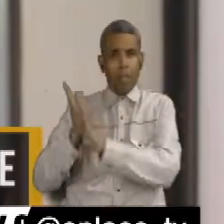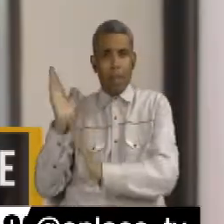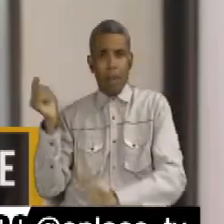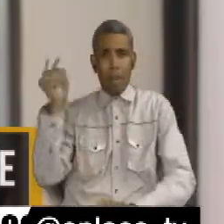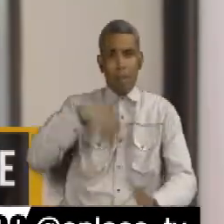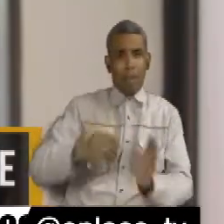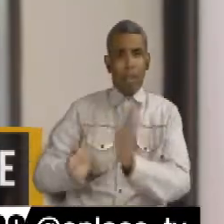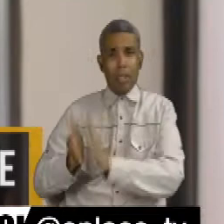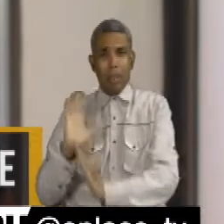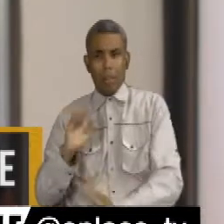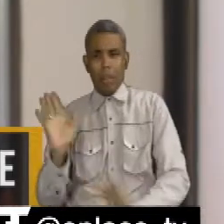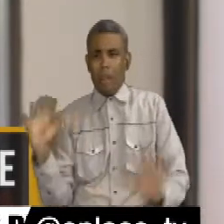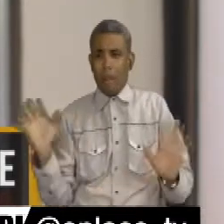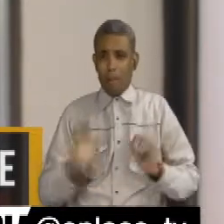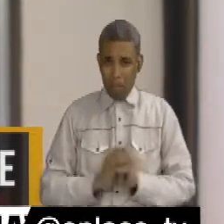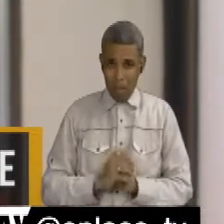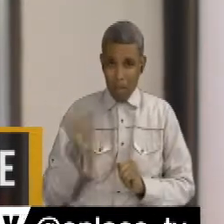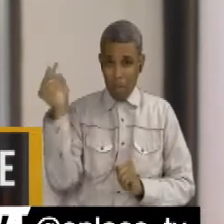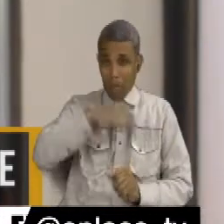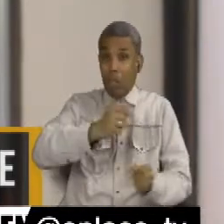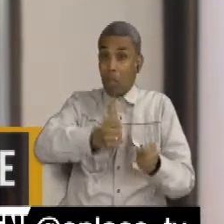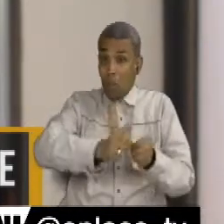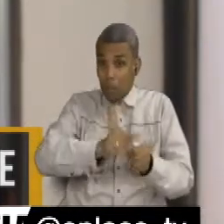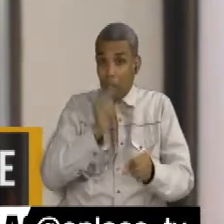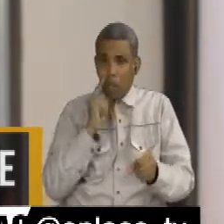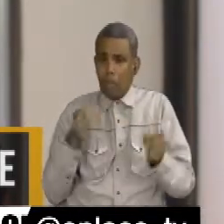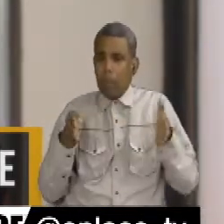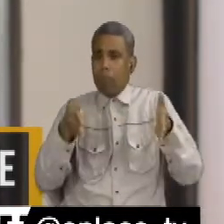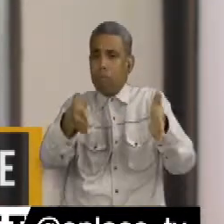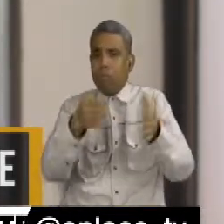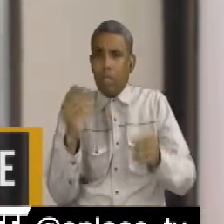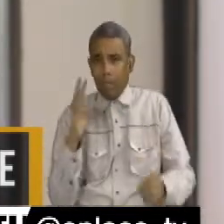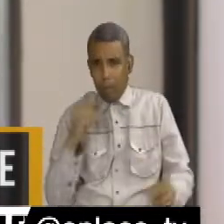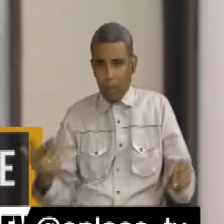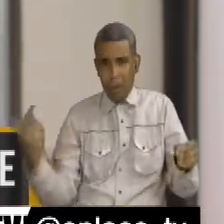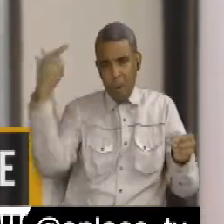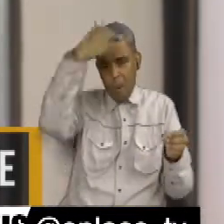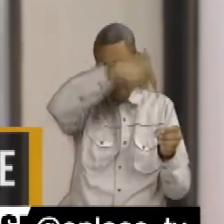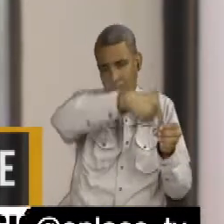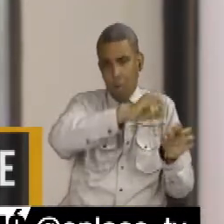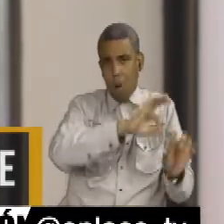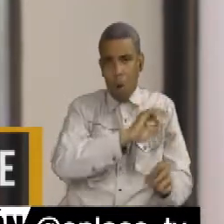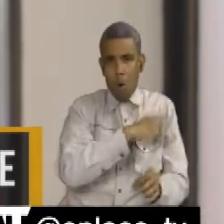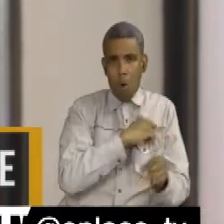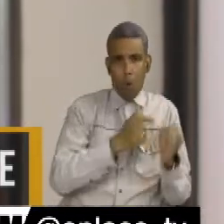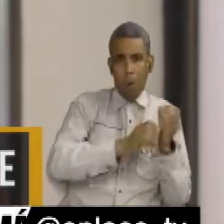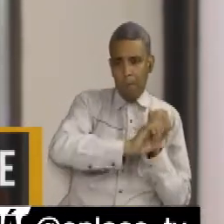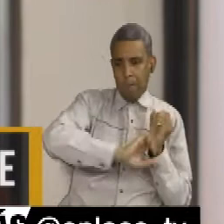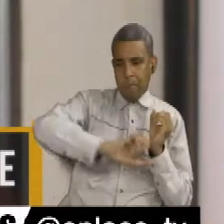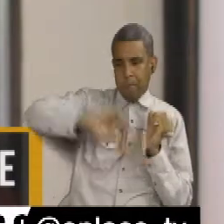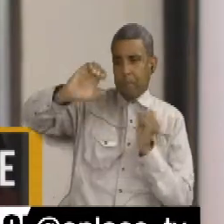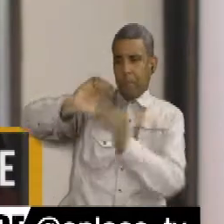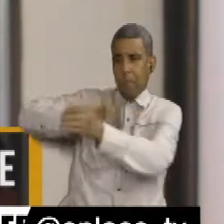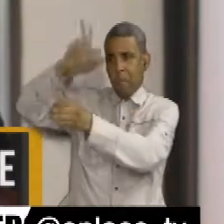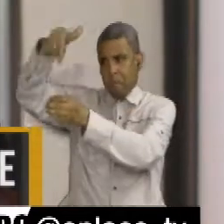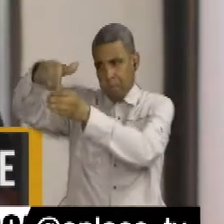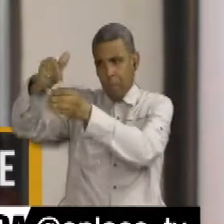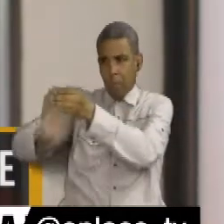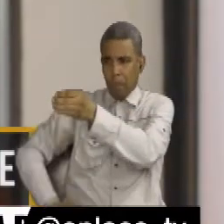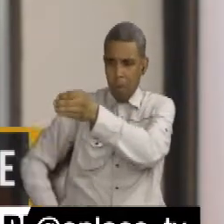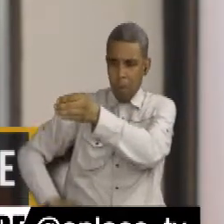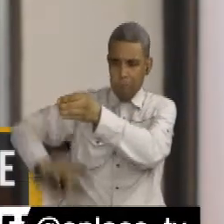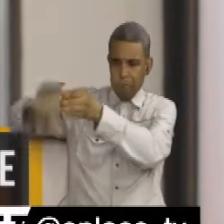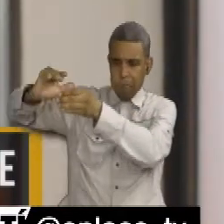puerto multimodal de Impala. Realmente solamente un 10% es el que viene a la